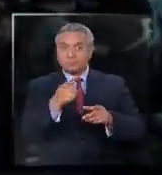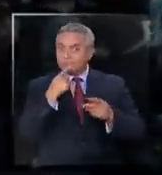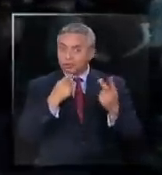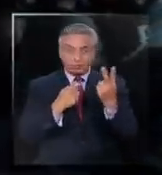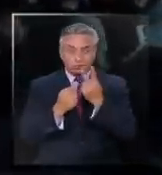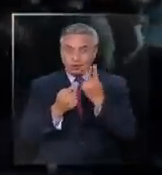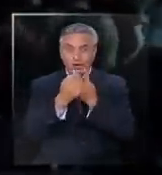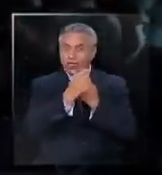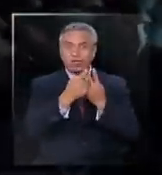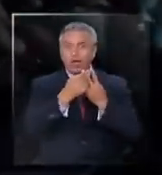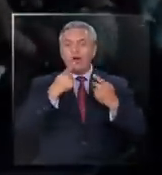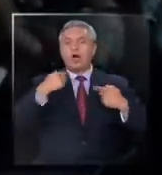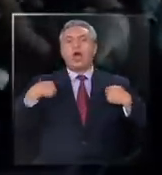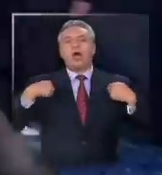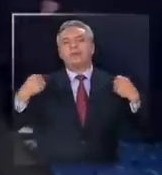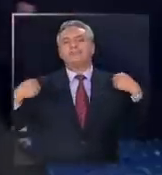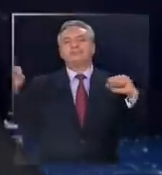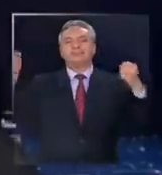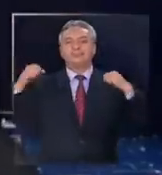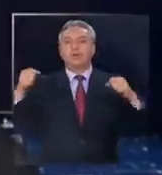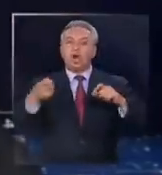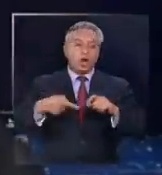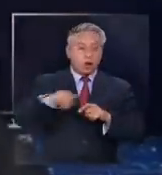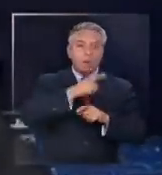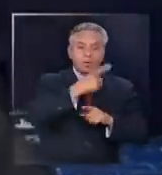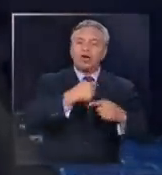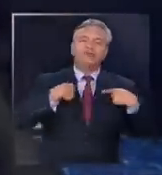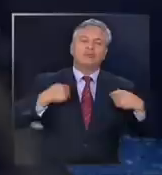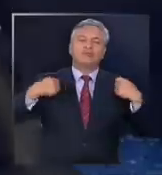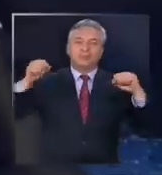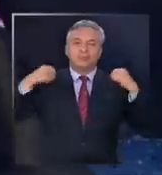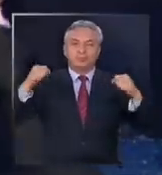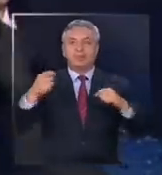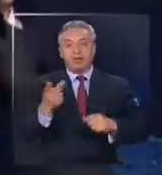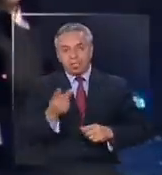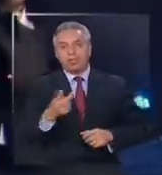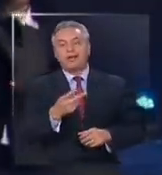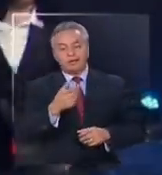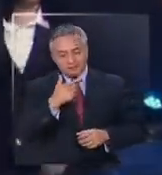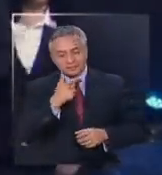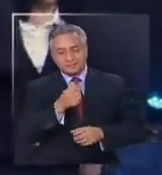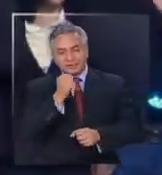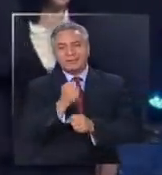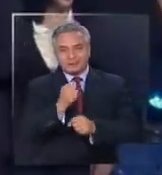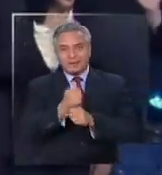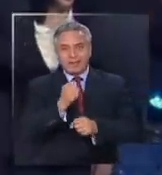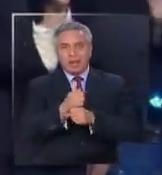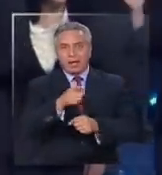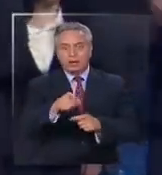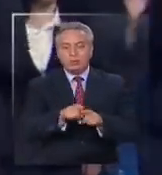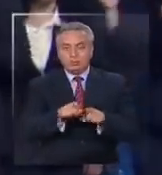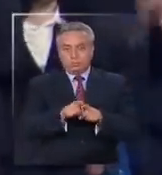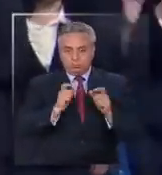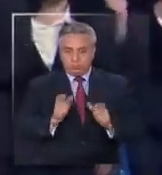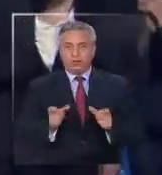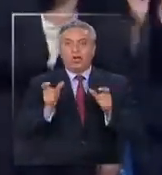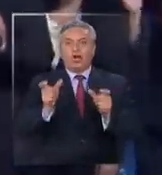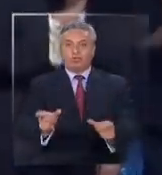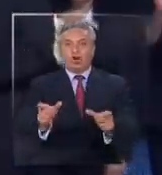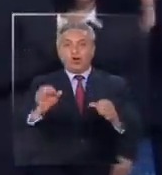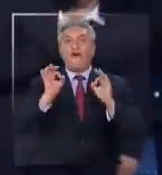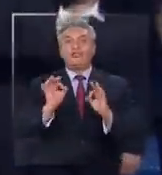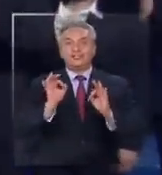declararon vencedores de estas elecciones y ambos anunciaron que se encuentran trabajando para lograr el control oficial del